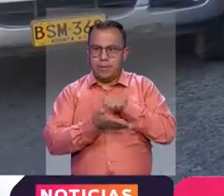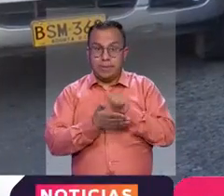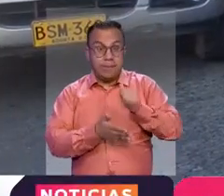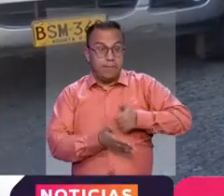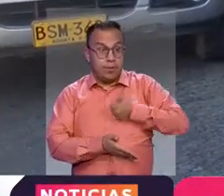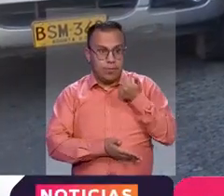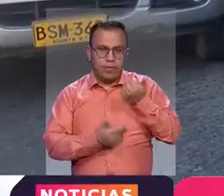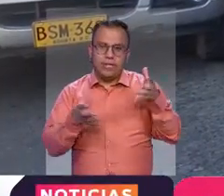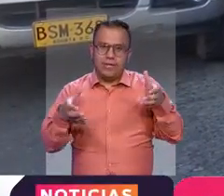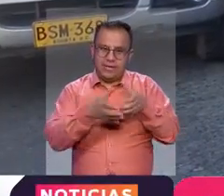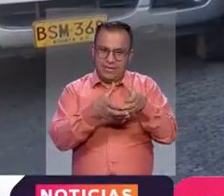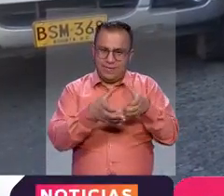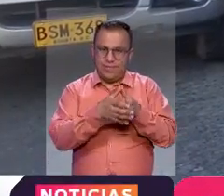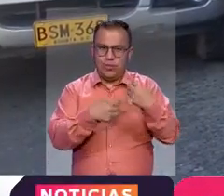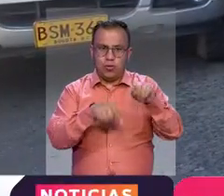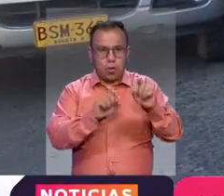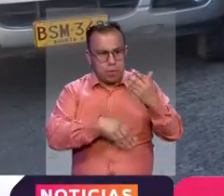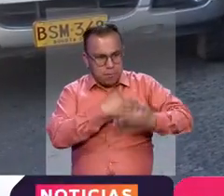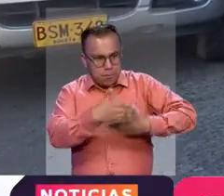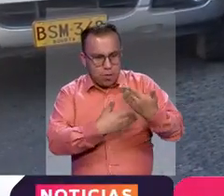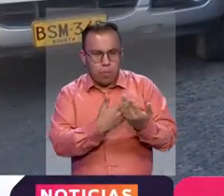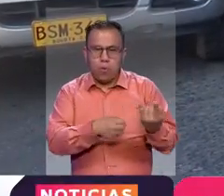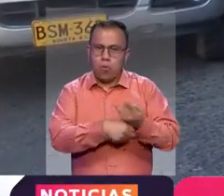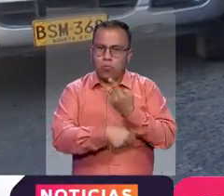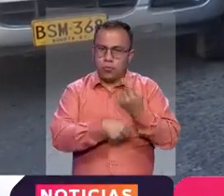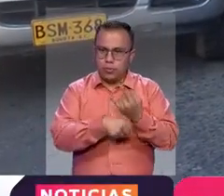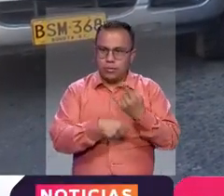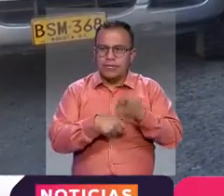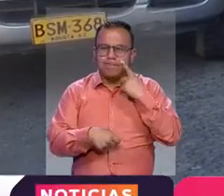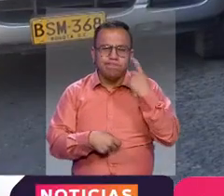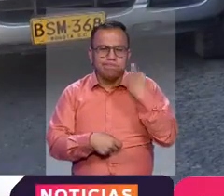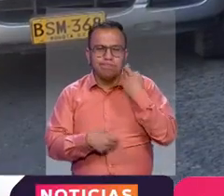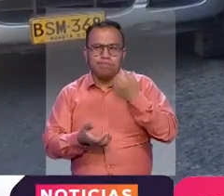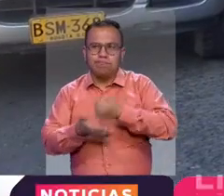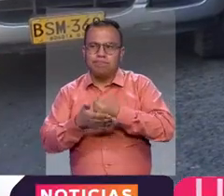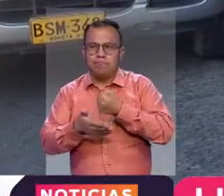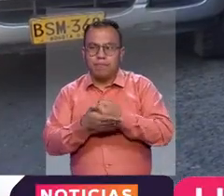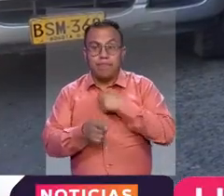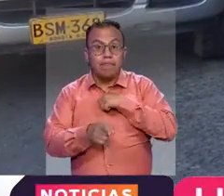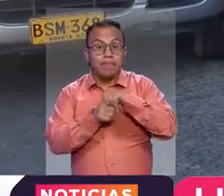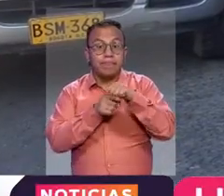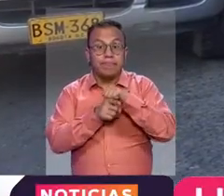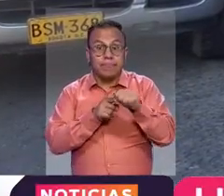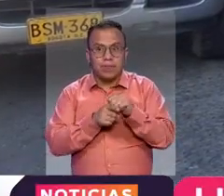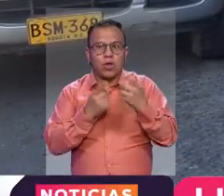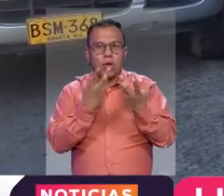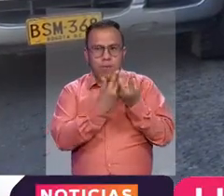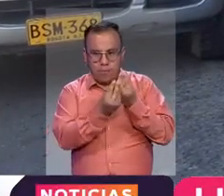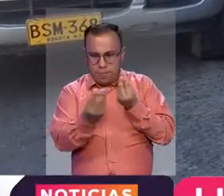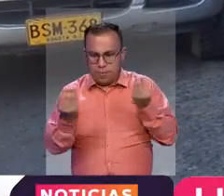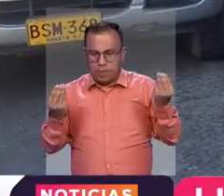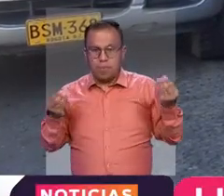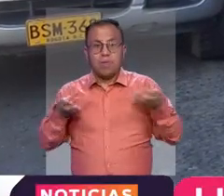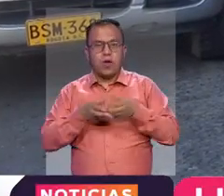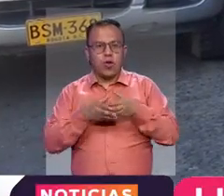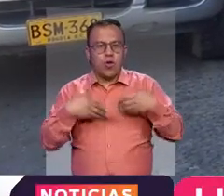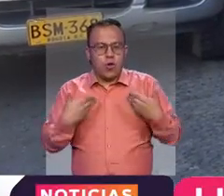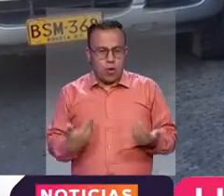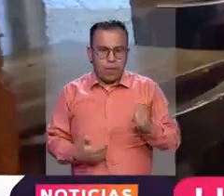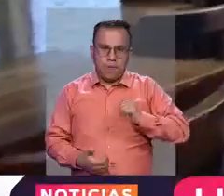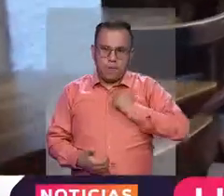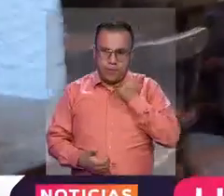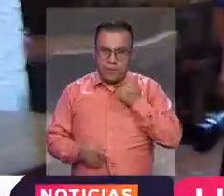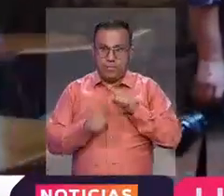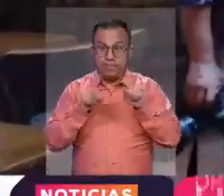aprovechable a asociaciones de recuperadores. Estamos buscando también promover prácticas de clasificación de residuos orgánicos